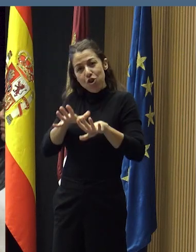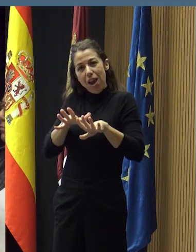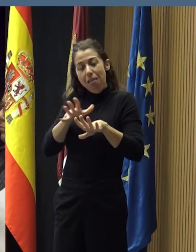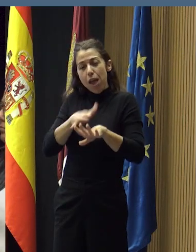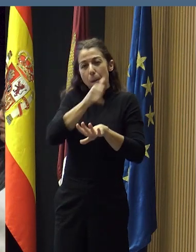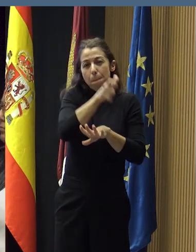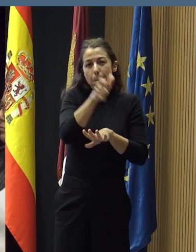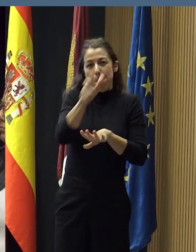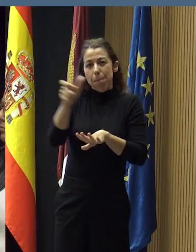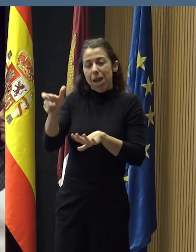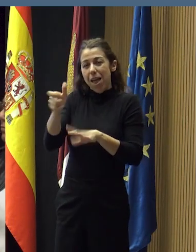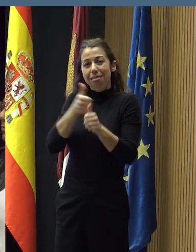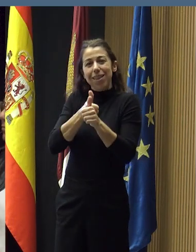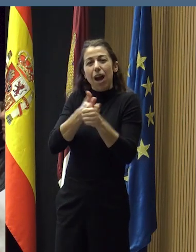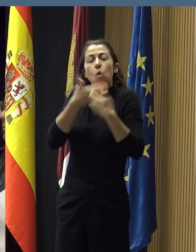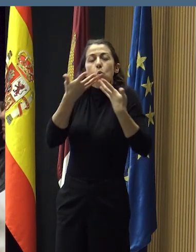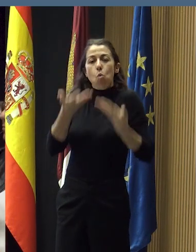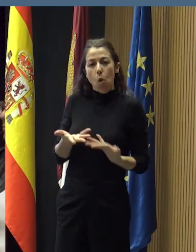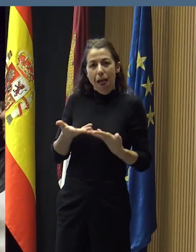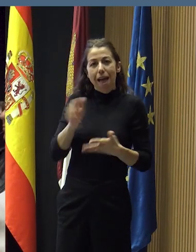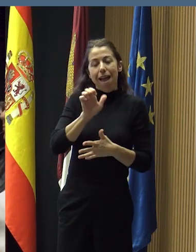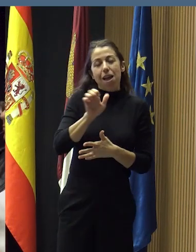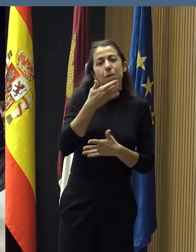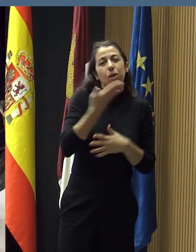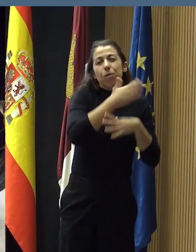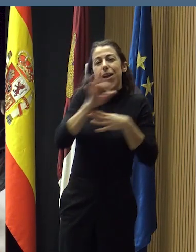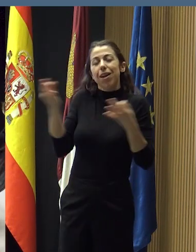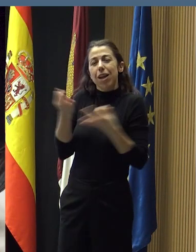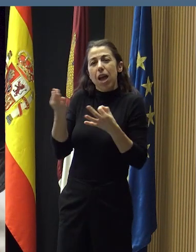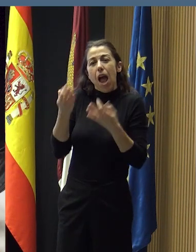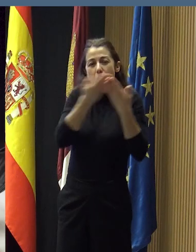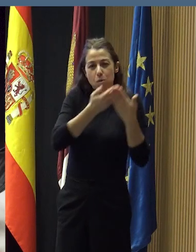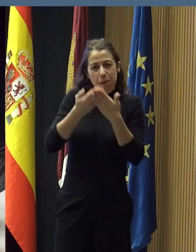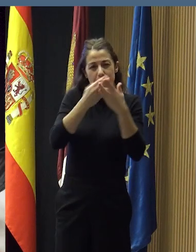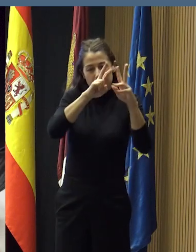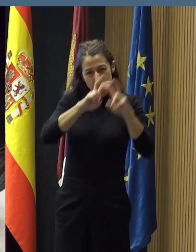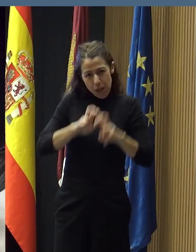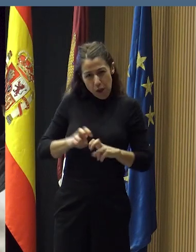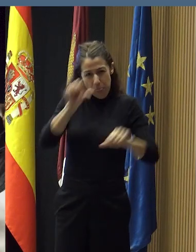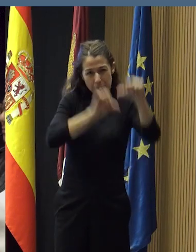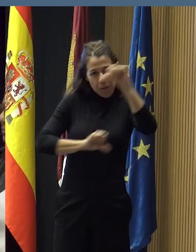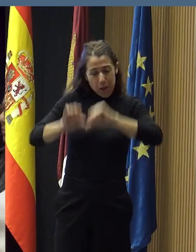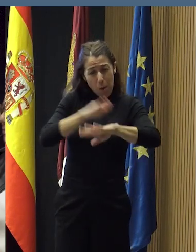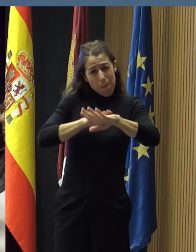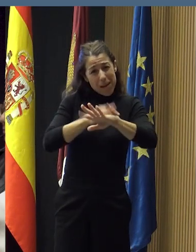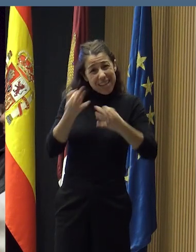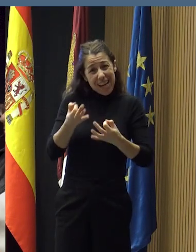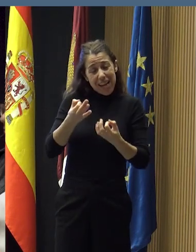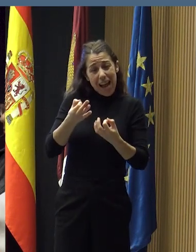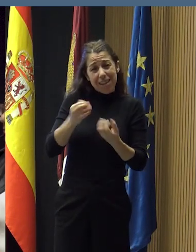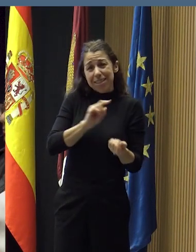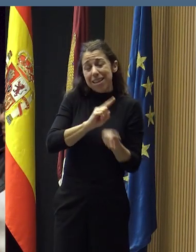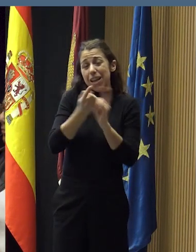detrás de cada paciente. Eva María Galán Moya nos mostrará cómo la investigación básica del laboratorio se traduce